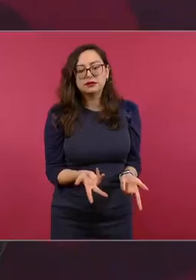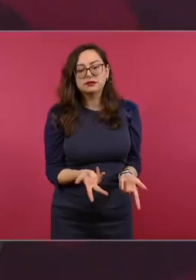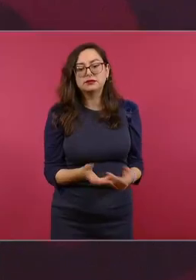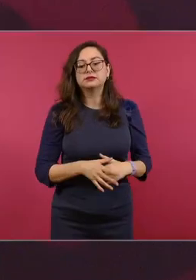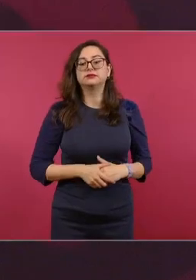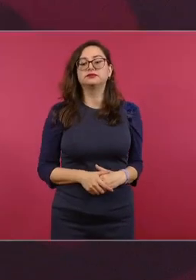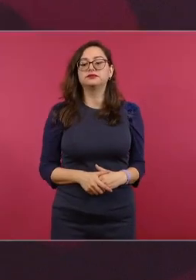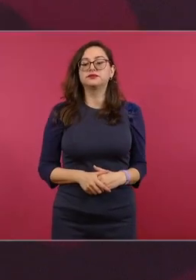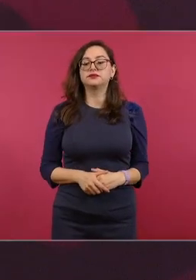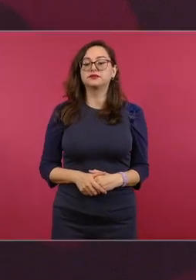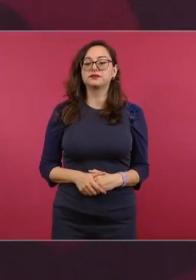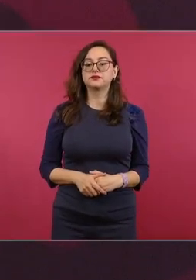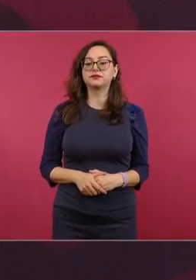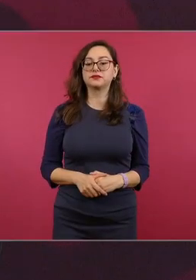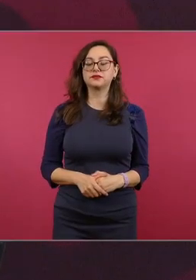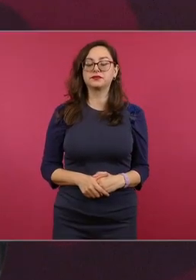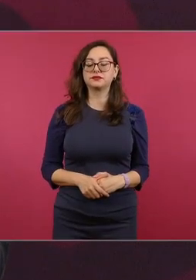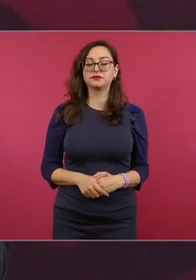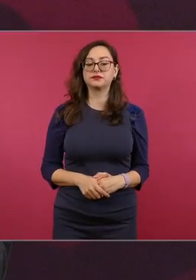Si aparte